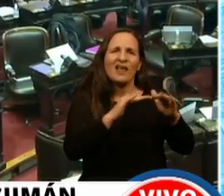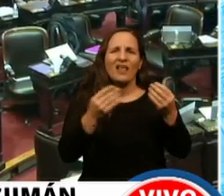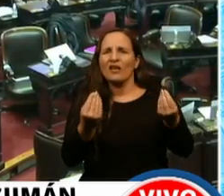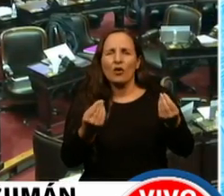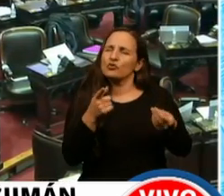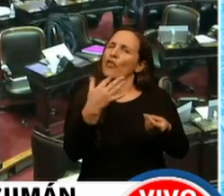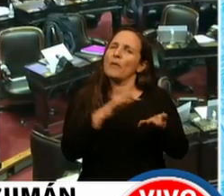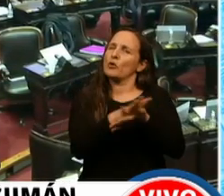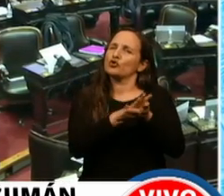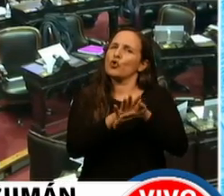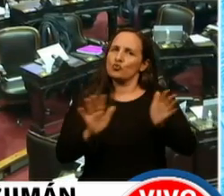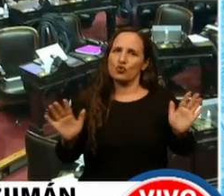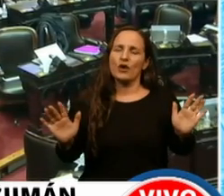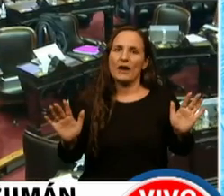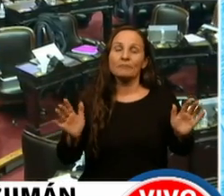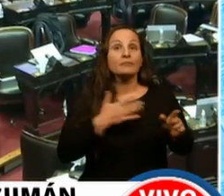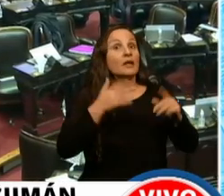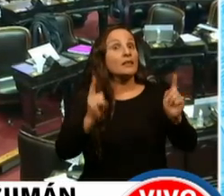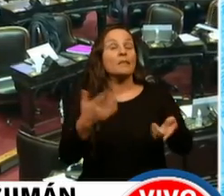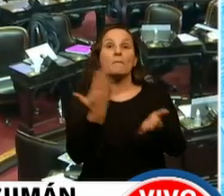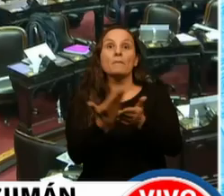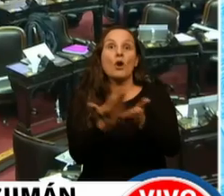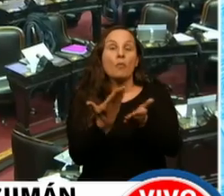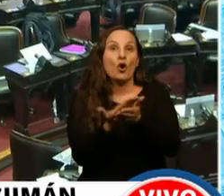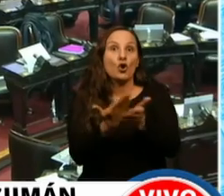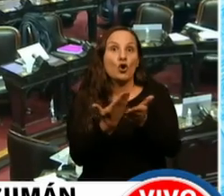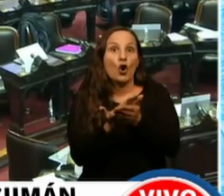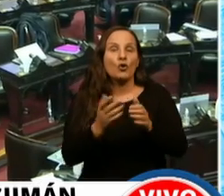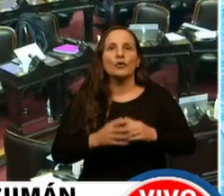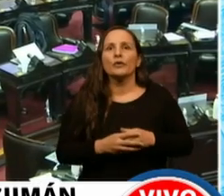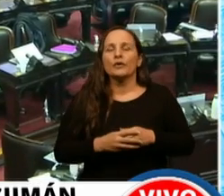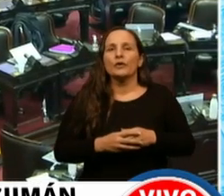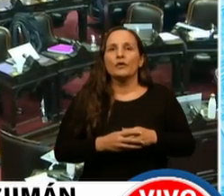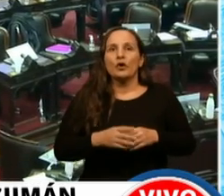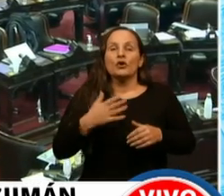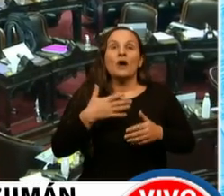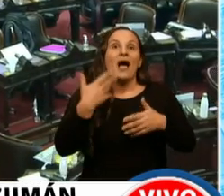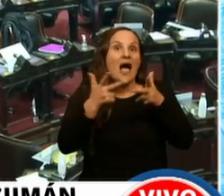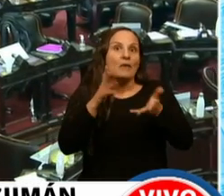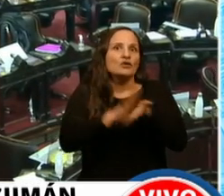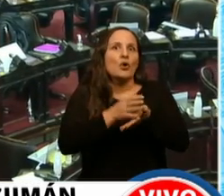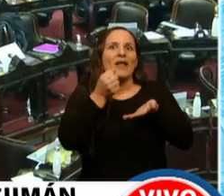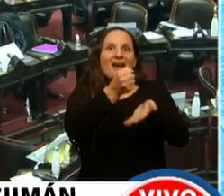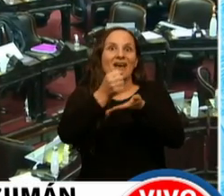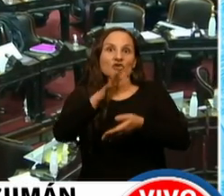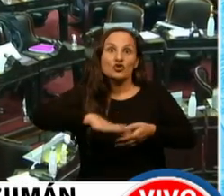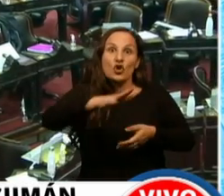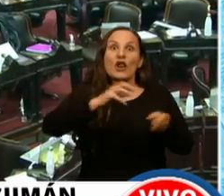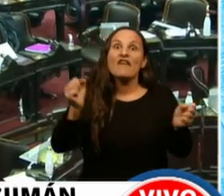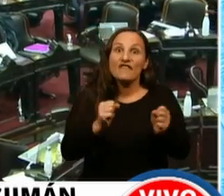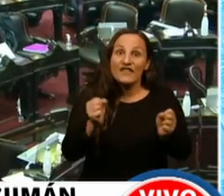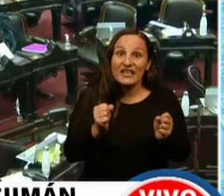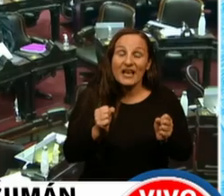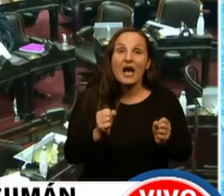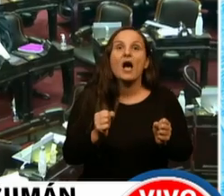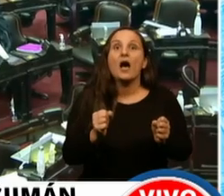subsanar y bueno también propongo ya que estamos hablando de dar subsidios a la zona fría que para